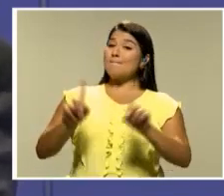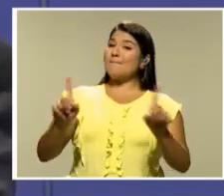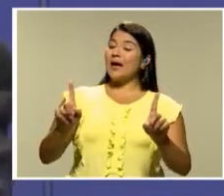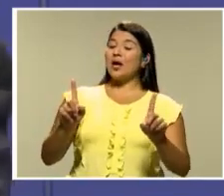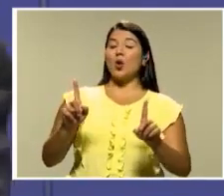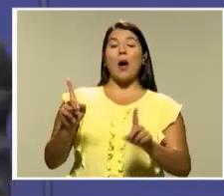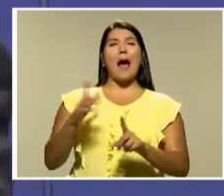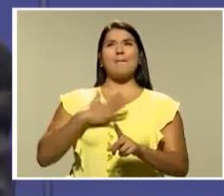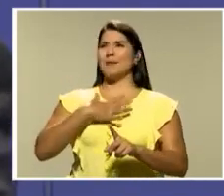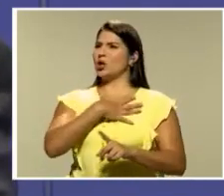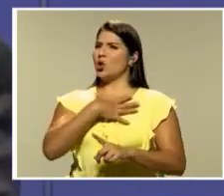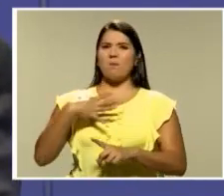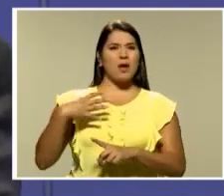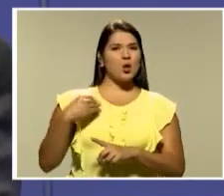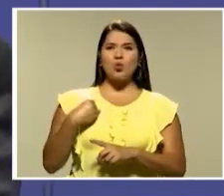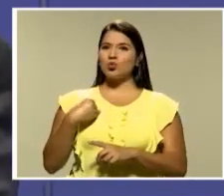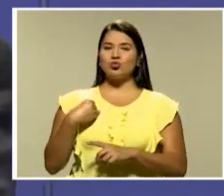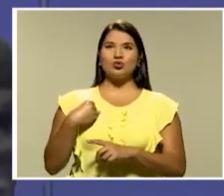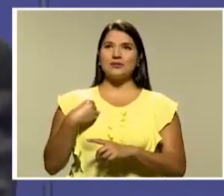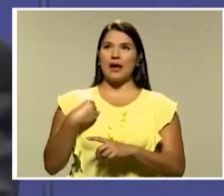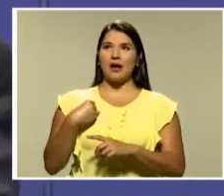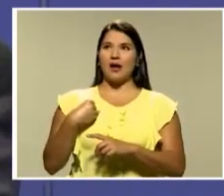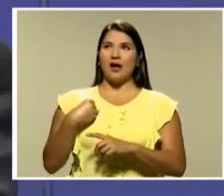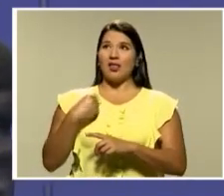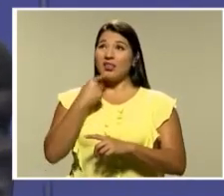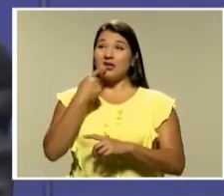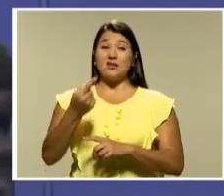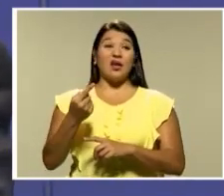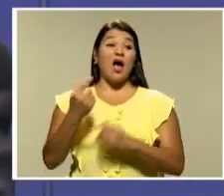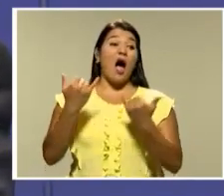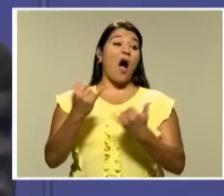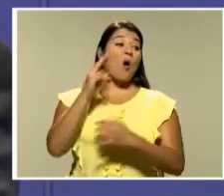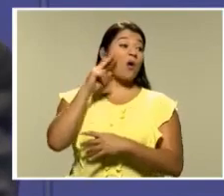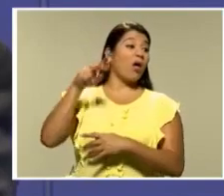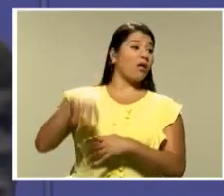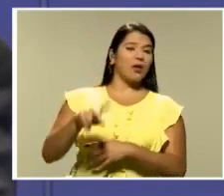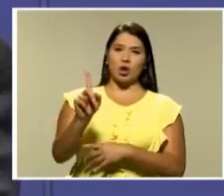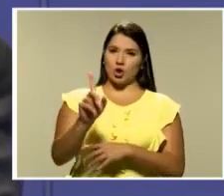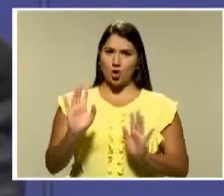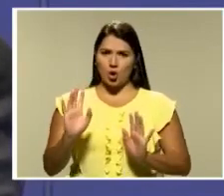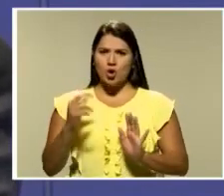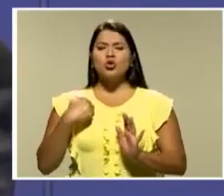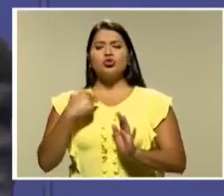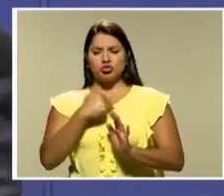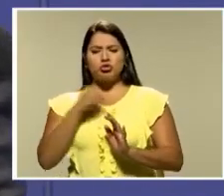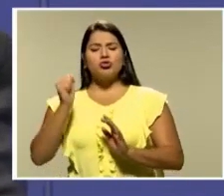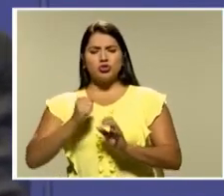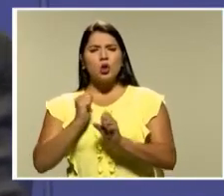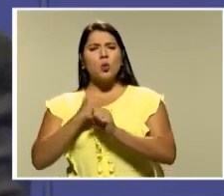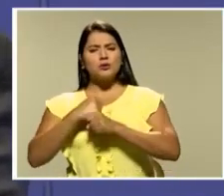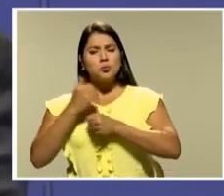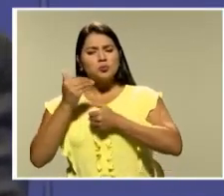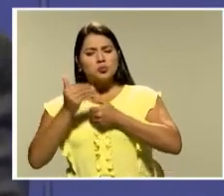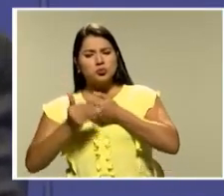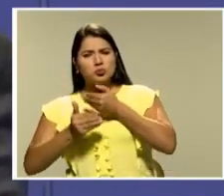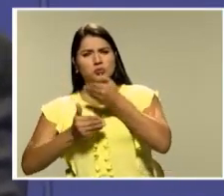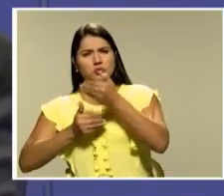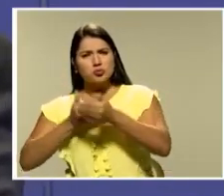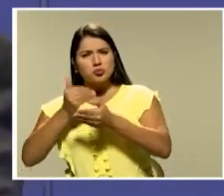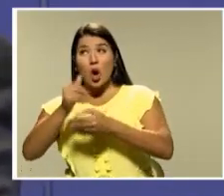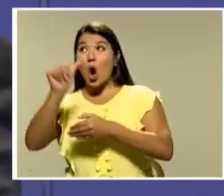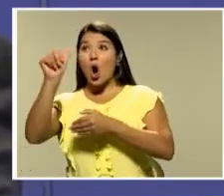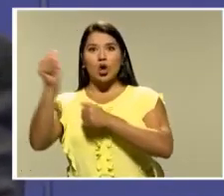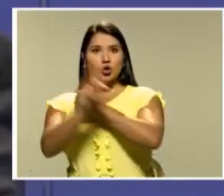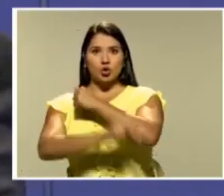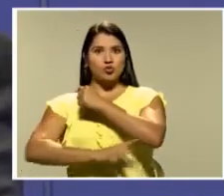los costarricenses todo lo vamos haciendo, y eso me hace optimista, todo lo vamos haciendo un poco de acallado, suavecito. Uno ve otros países que